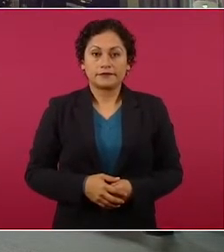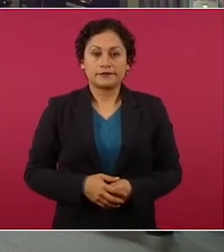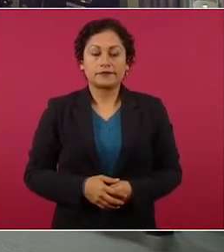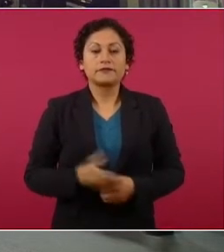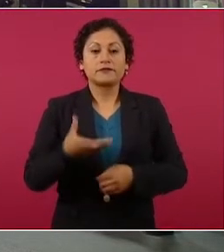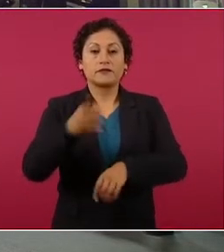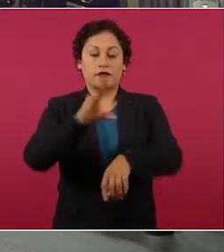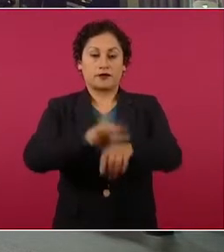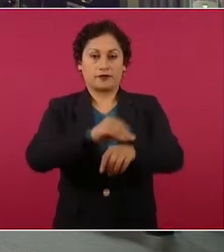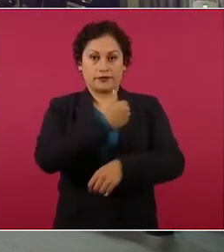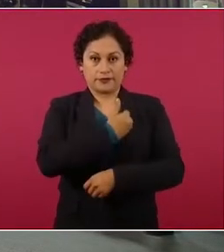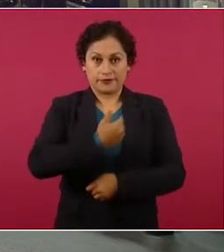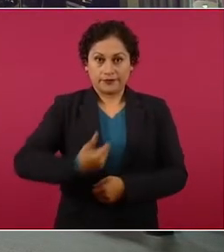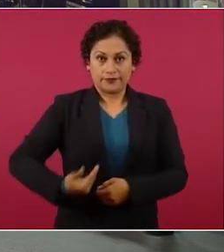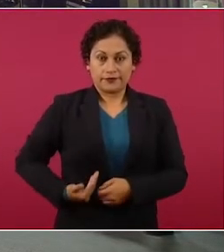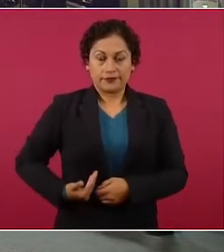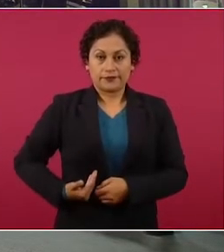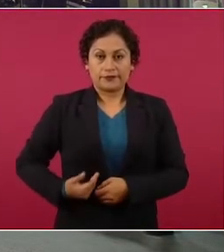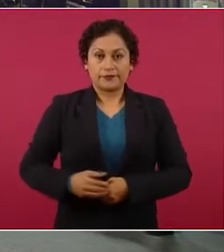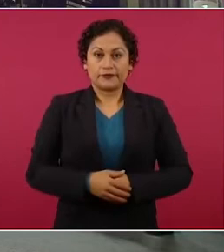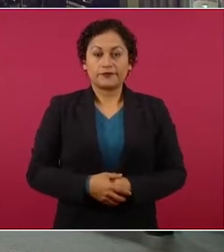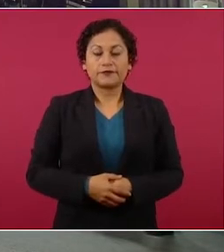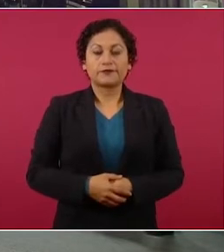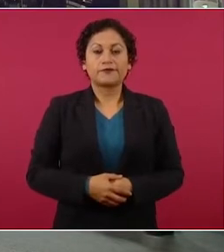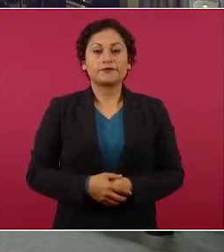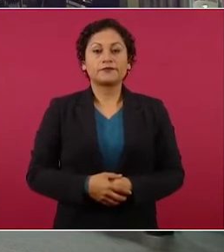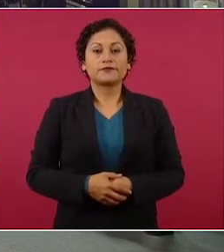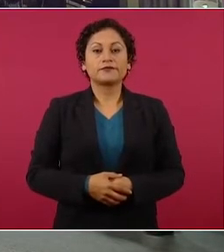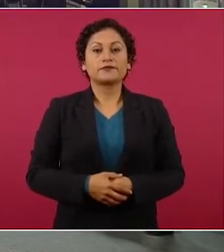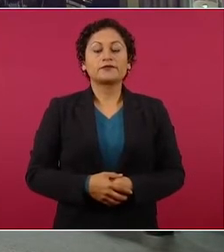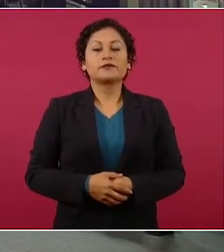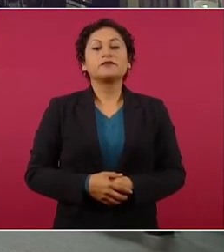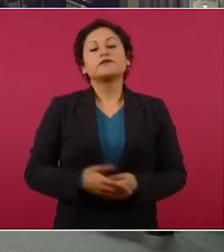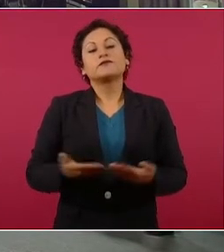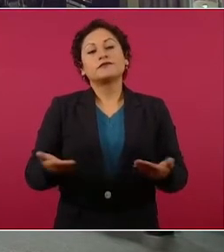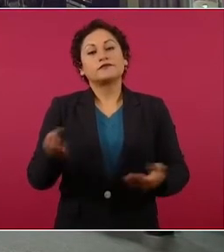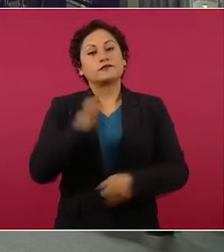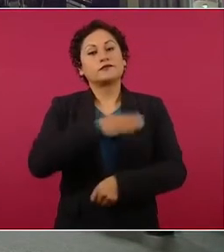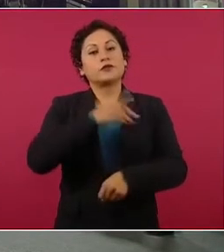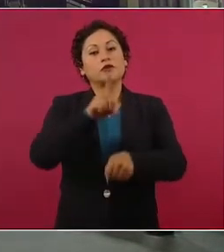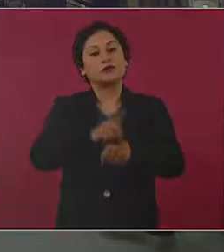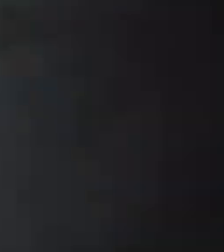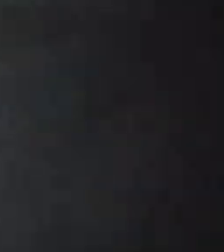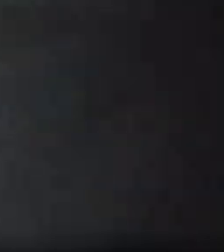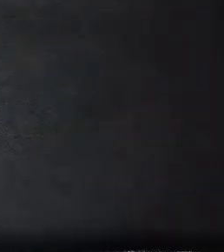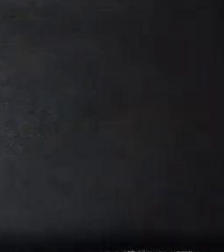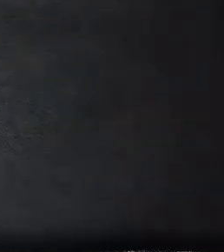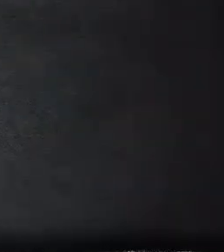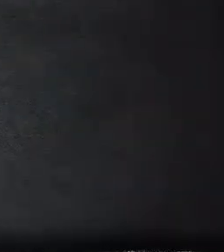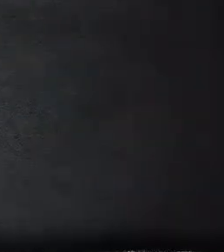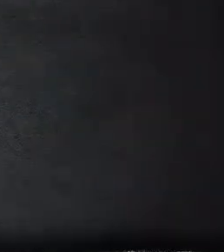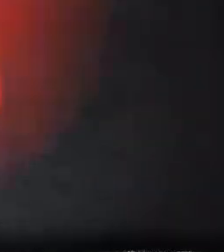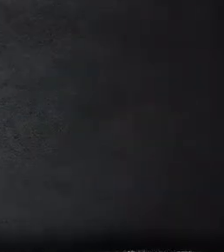Con su permiso, señor presidente, nuevamente muy buenos días a todas y todos ustedes.